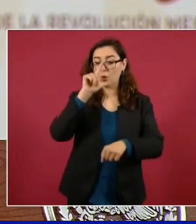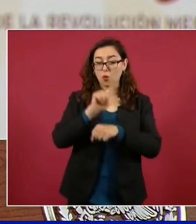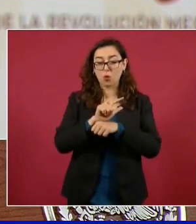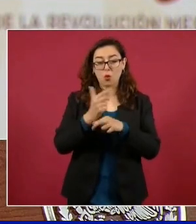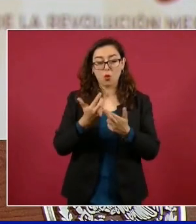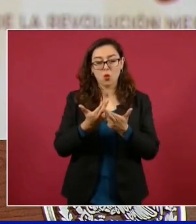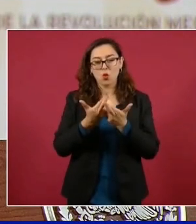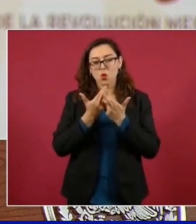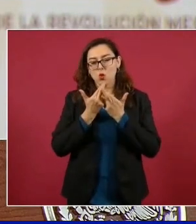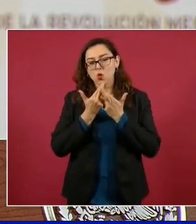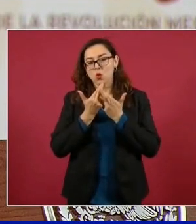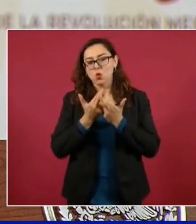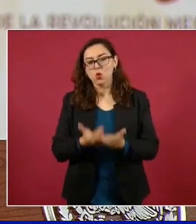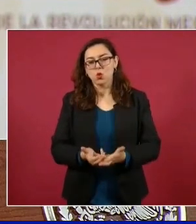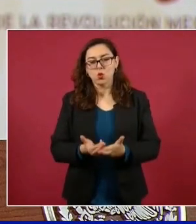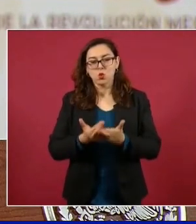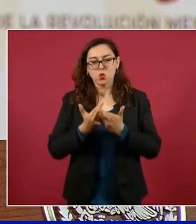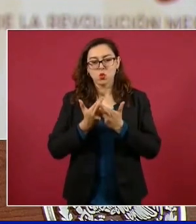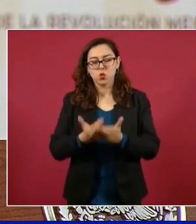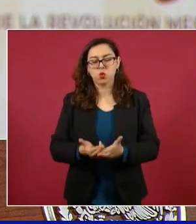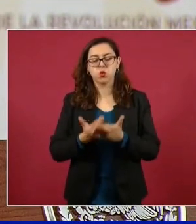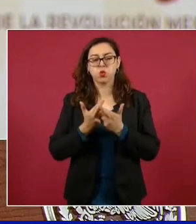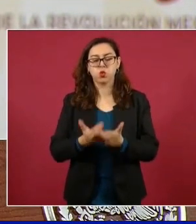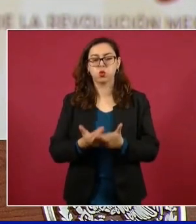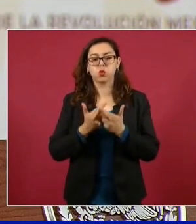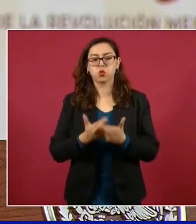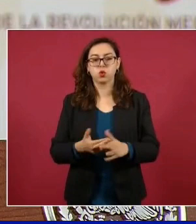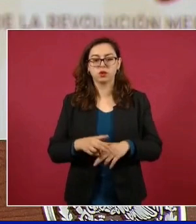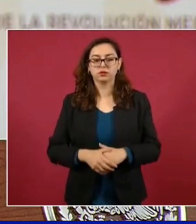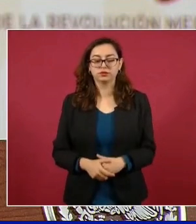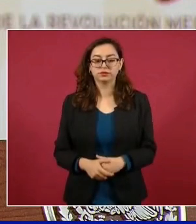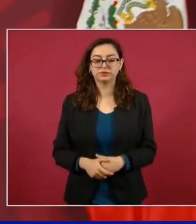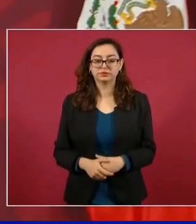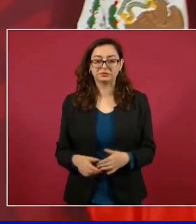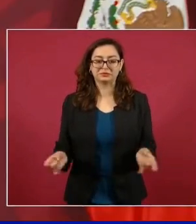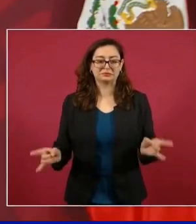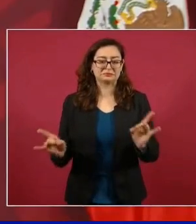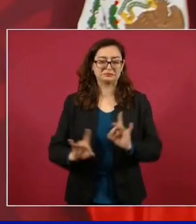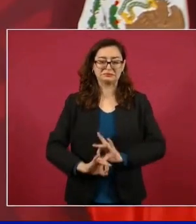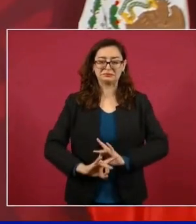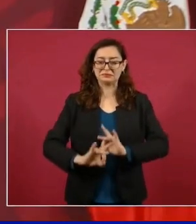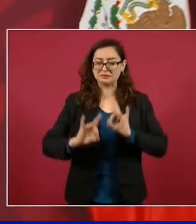Y enfrentamos pues todas las calamidades. Ayer fue un día difícil,